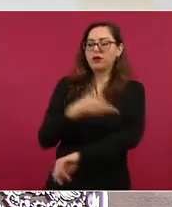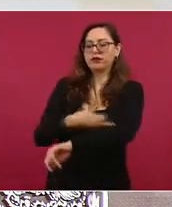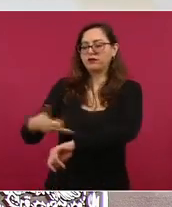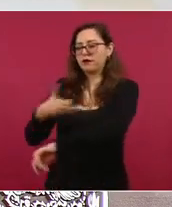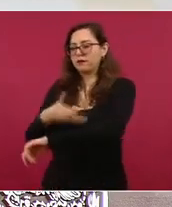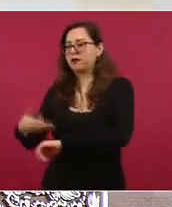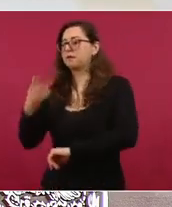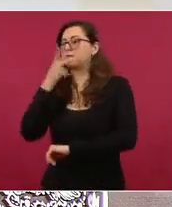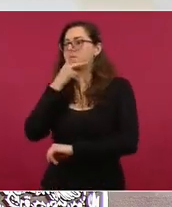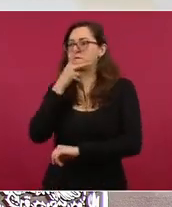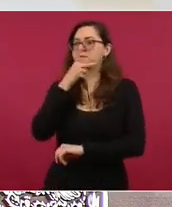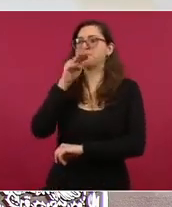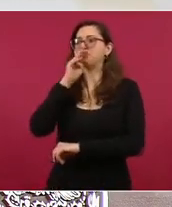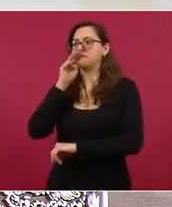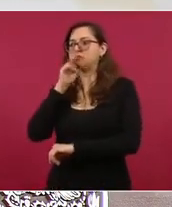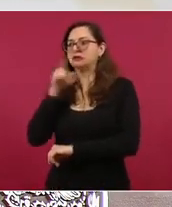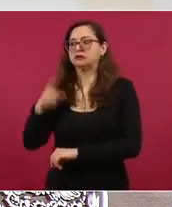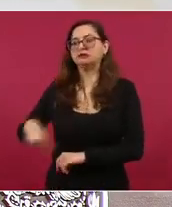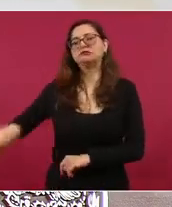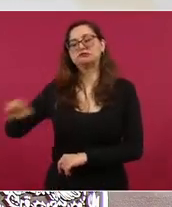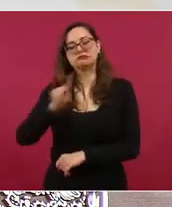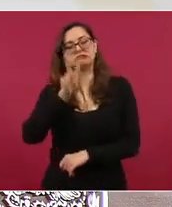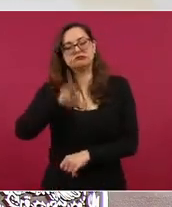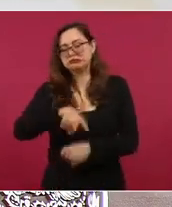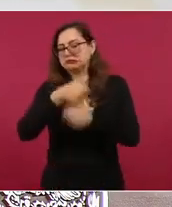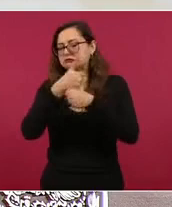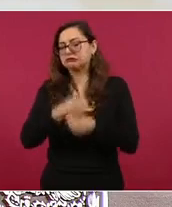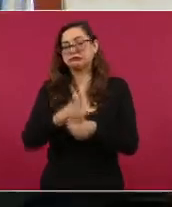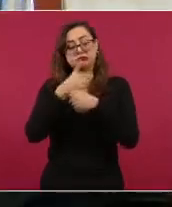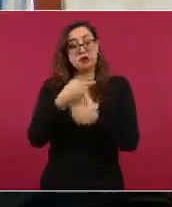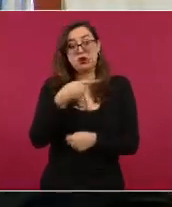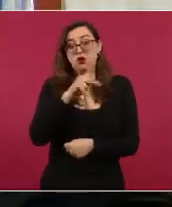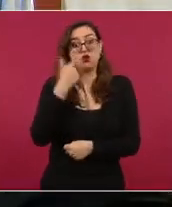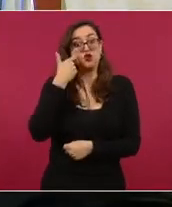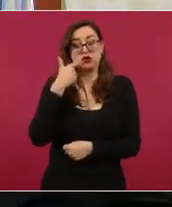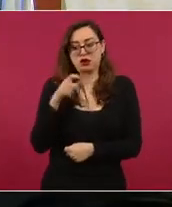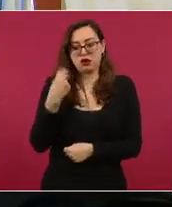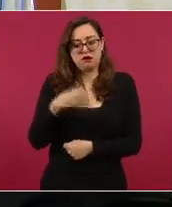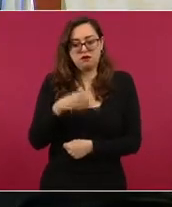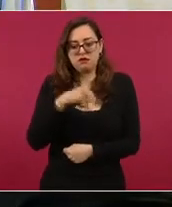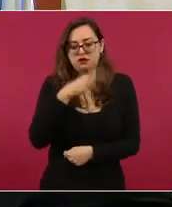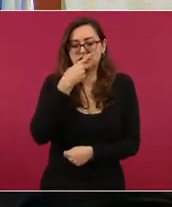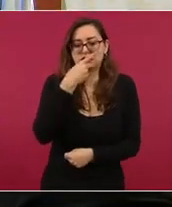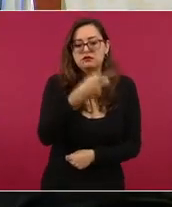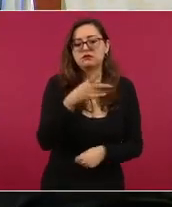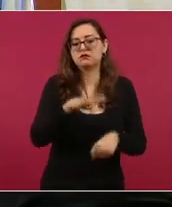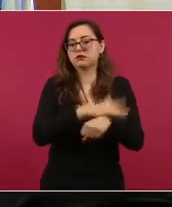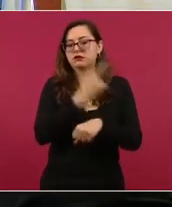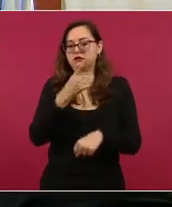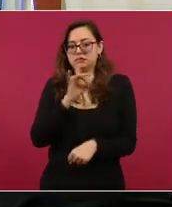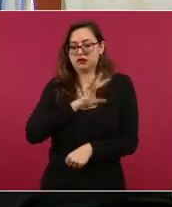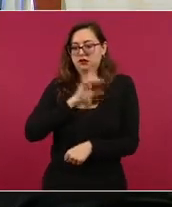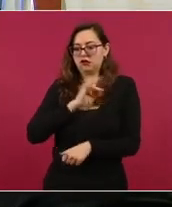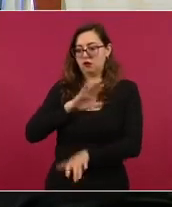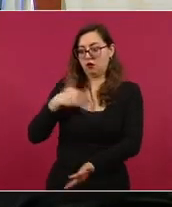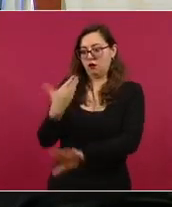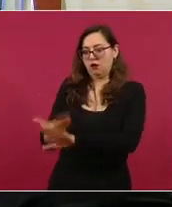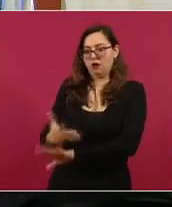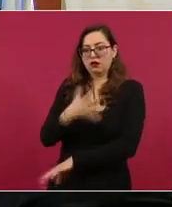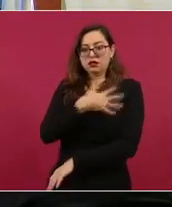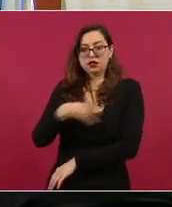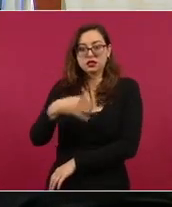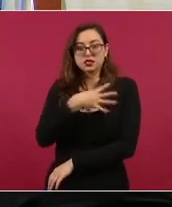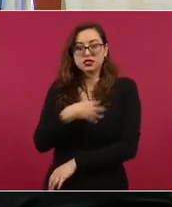hijos, pues han pedido anonimatos en donde les piden dinero precisamente para debutar a sus hijos, para